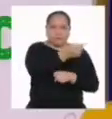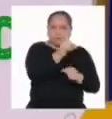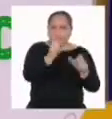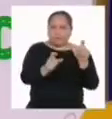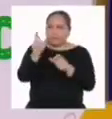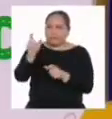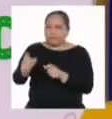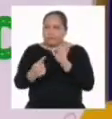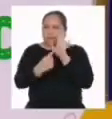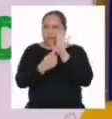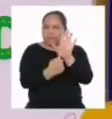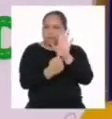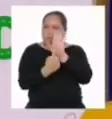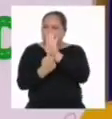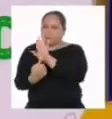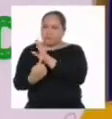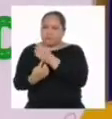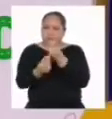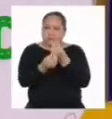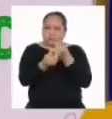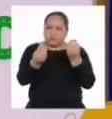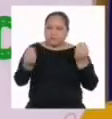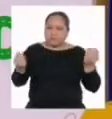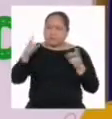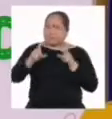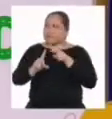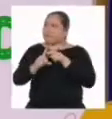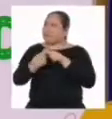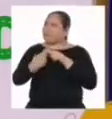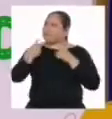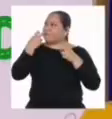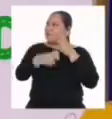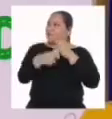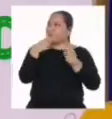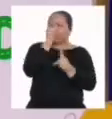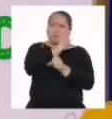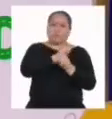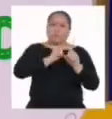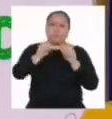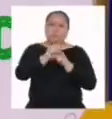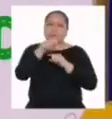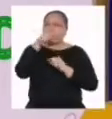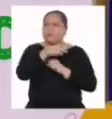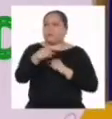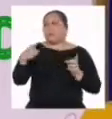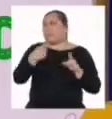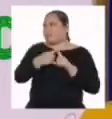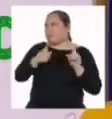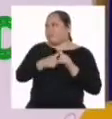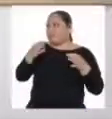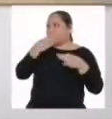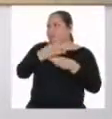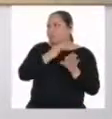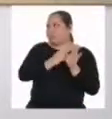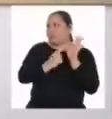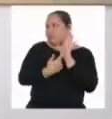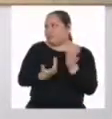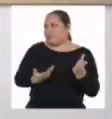ciudadanos comienzan a ser tan graves que se inician los conflictos sociales, que pueden llevar a distintas